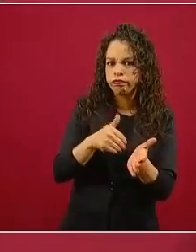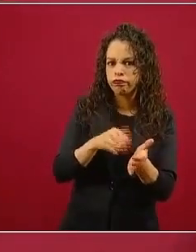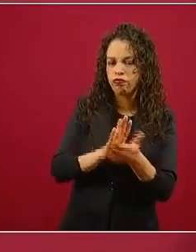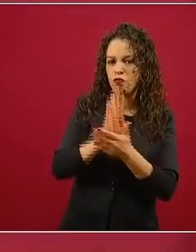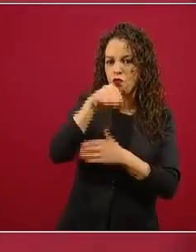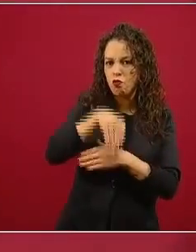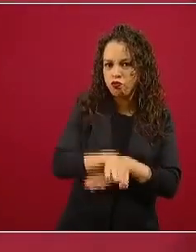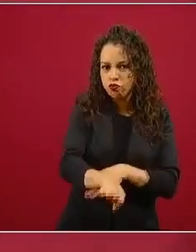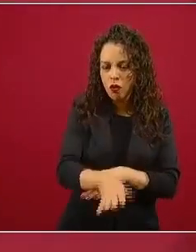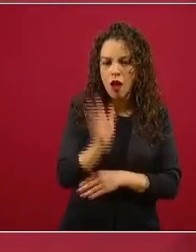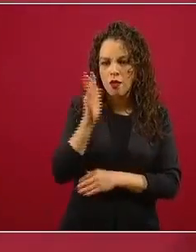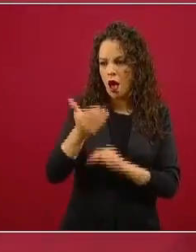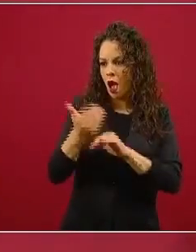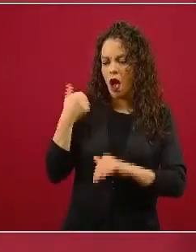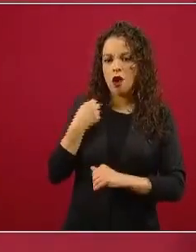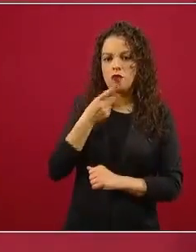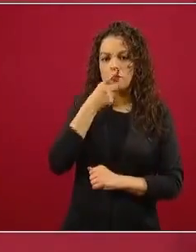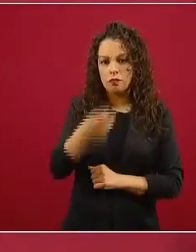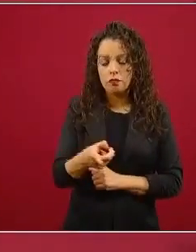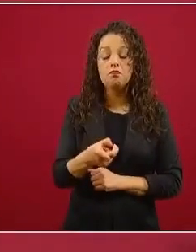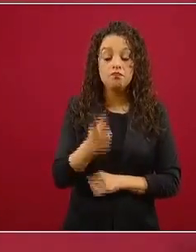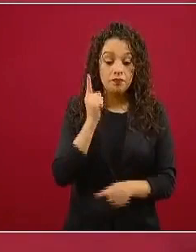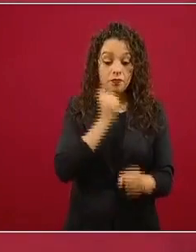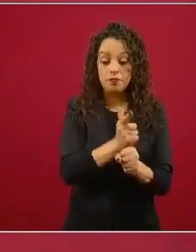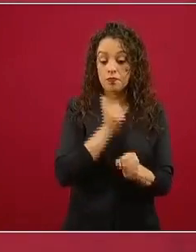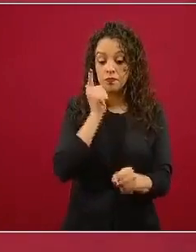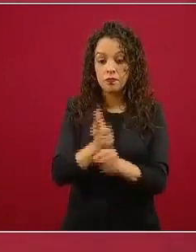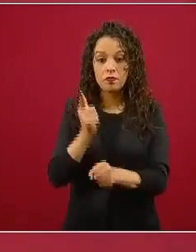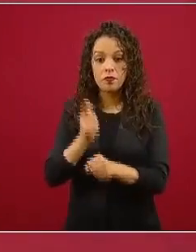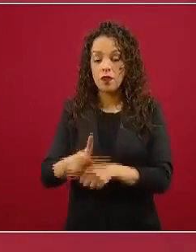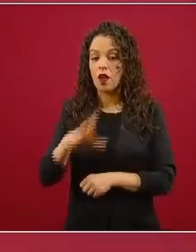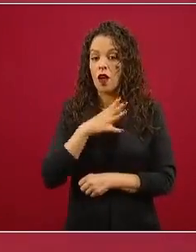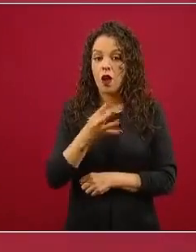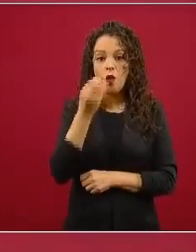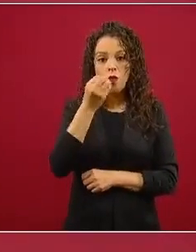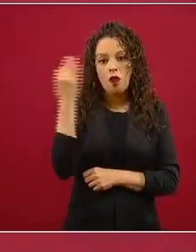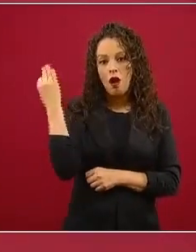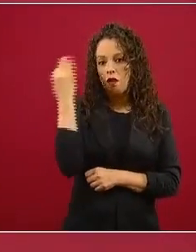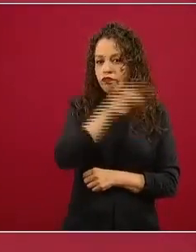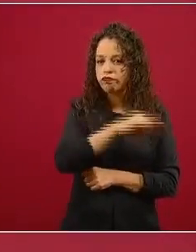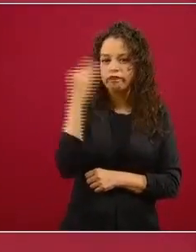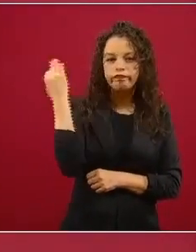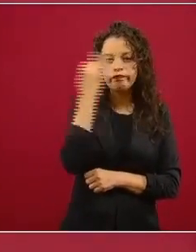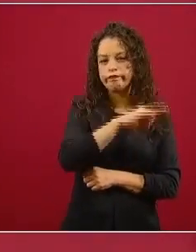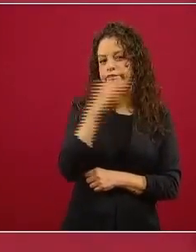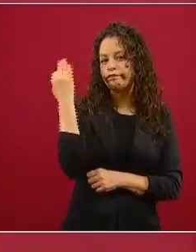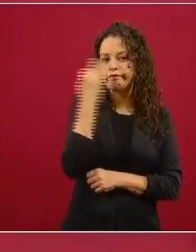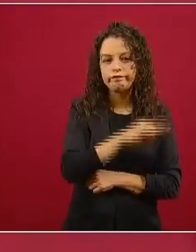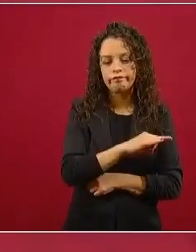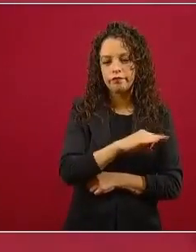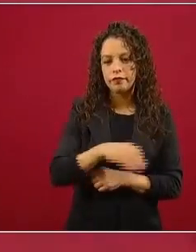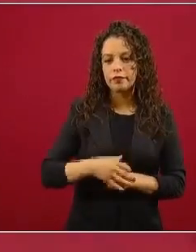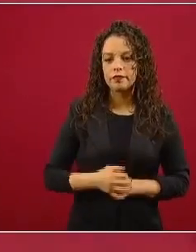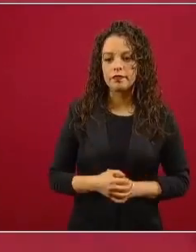encontraron estos defalcos, son 2 tratamientos, en